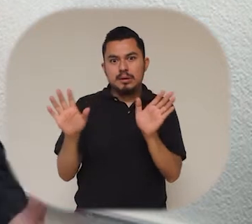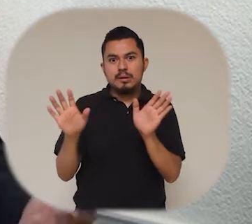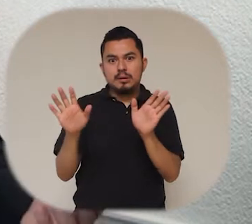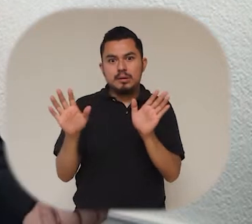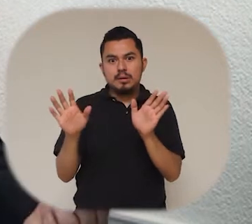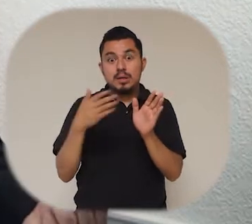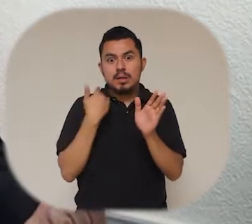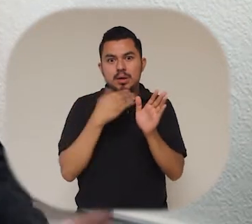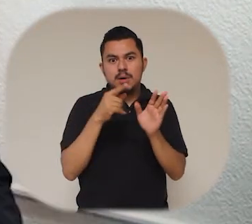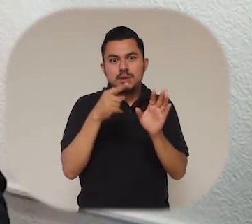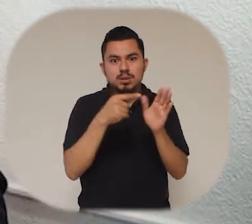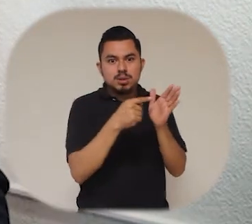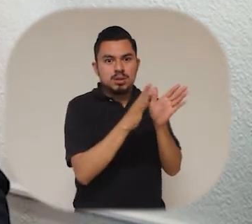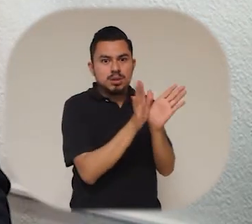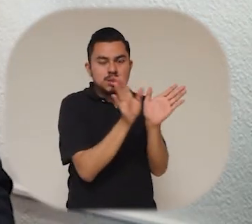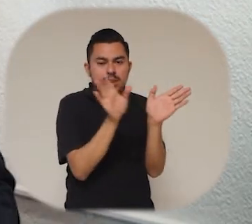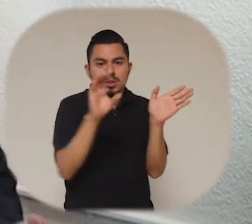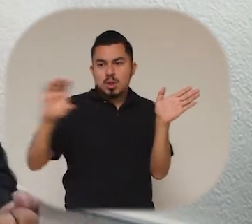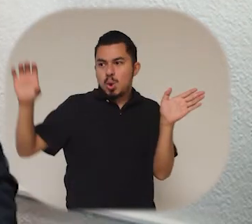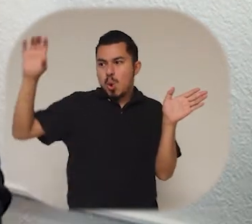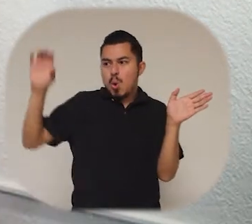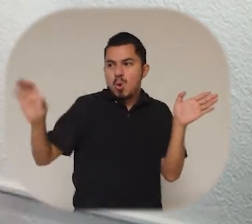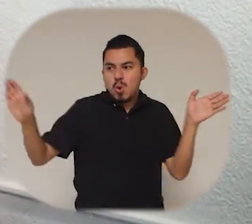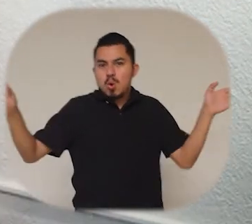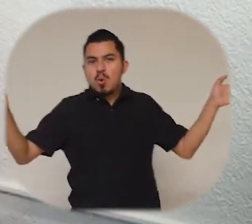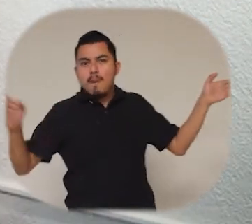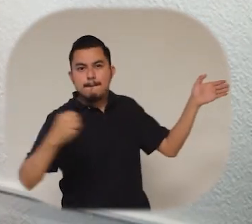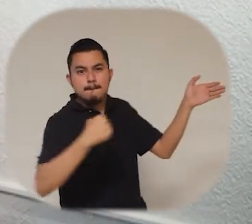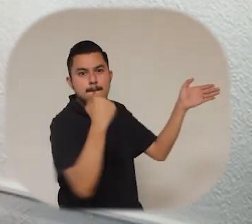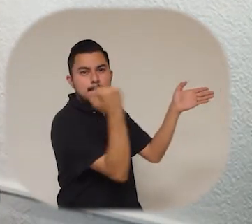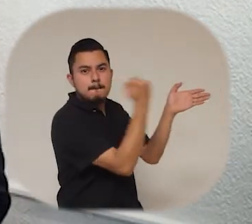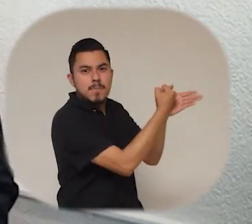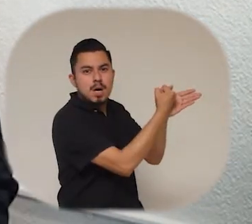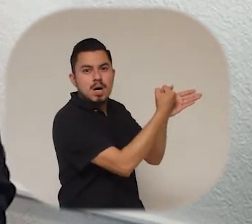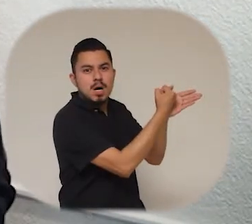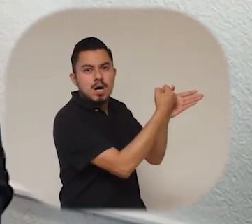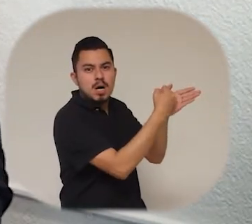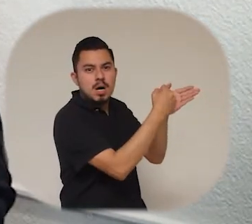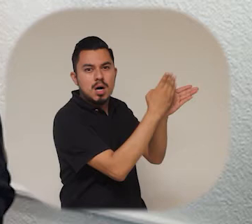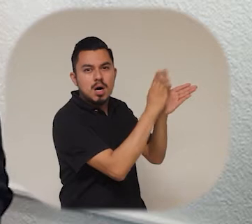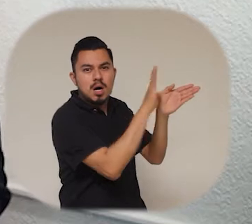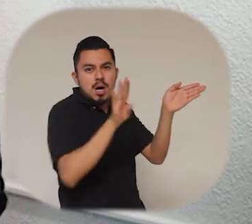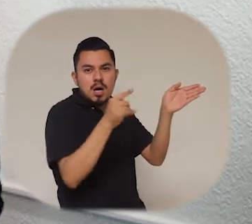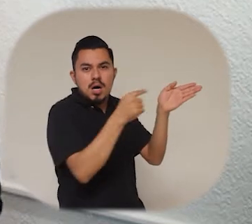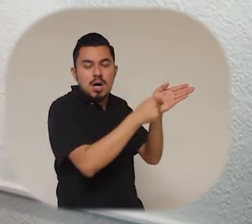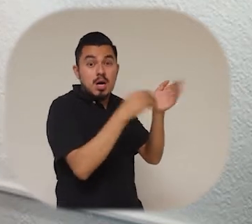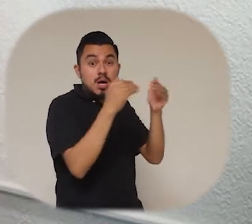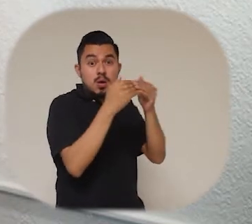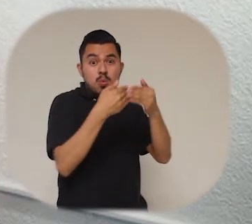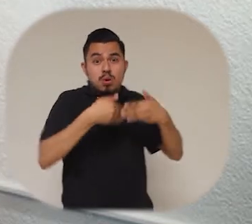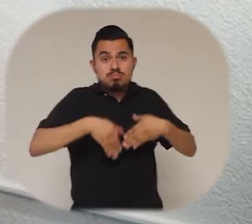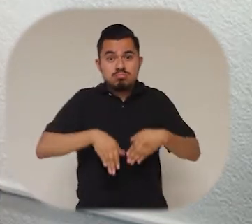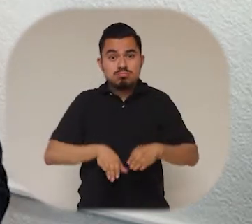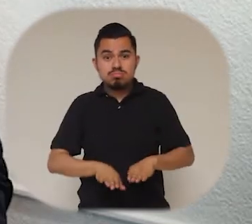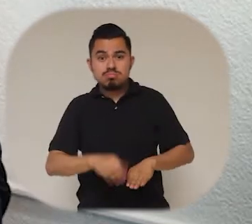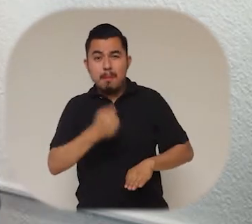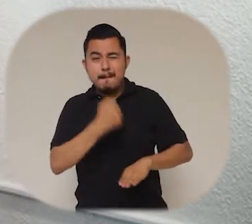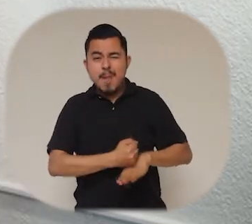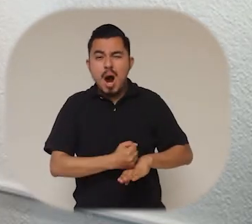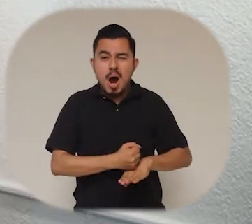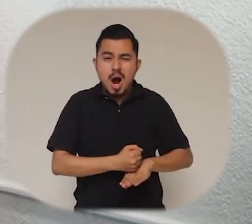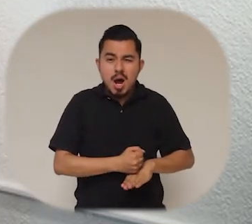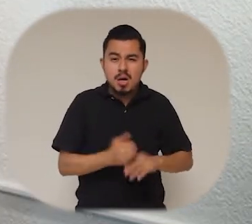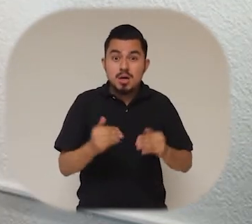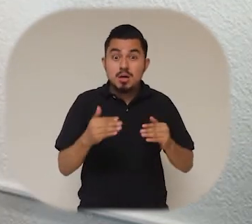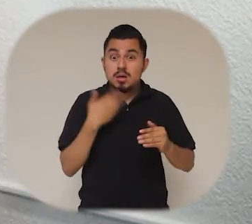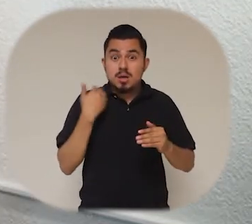sus piernas, y para poder respirar es que se tenía que erigir la persona con el poder de sus manos y sus pies.